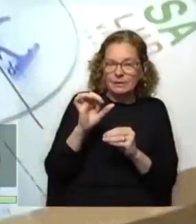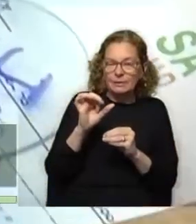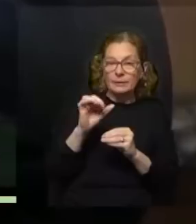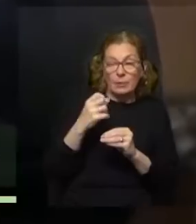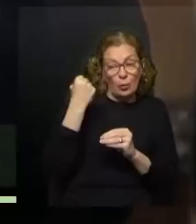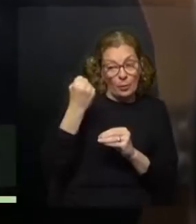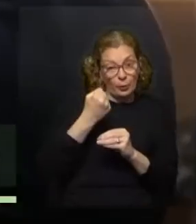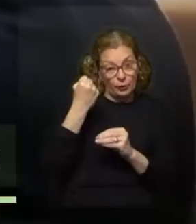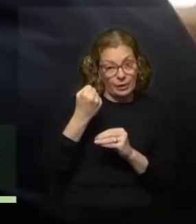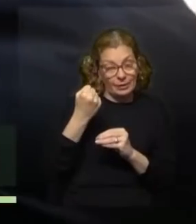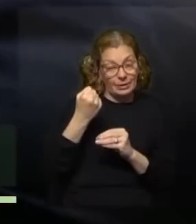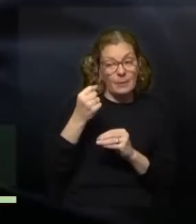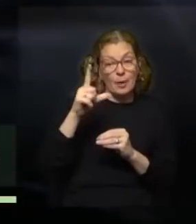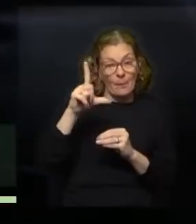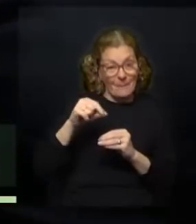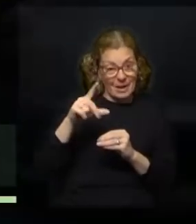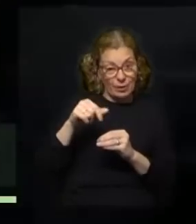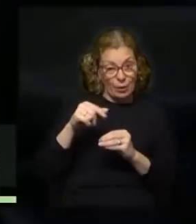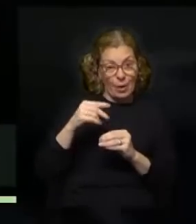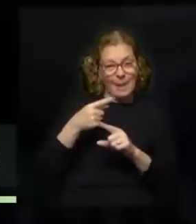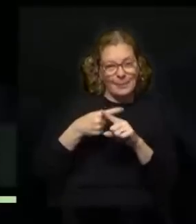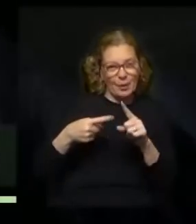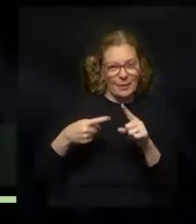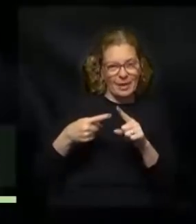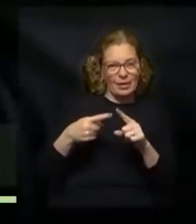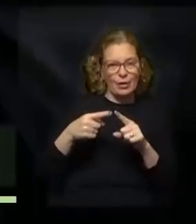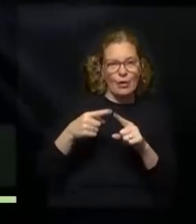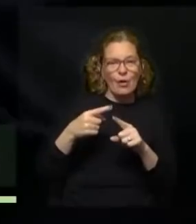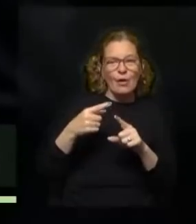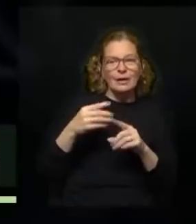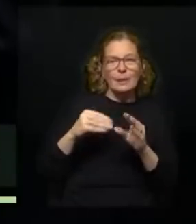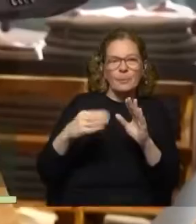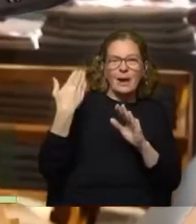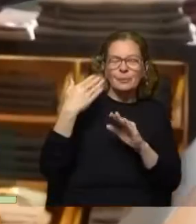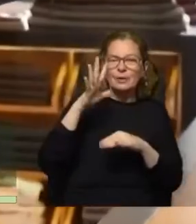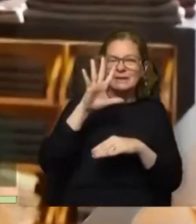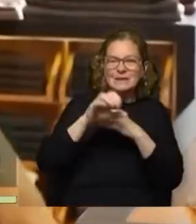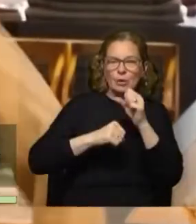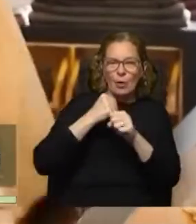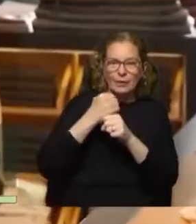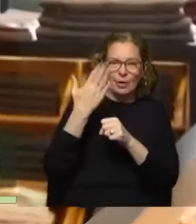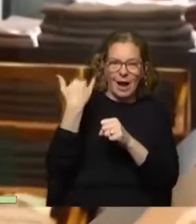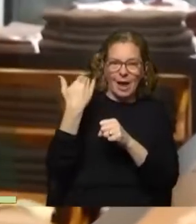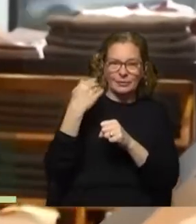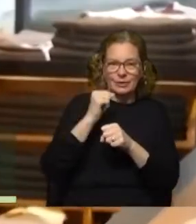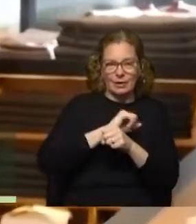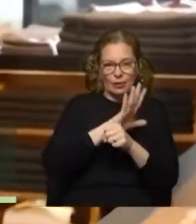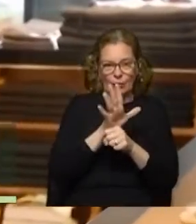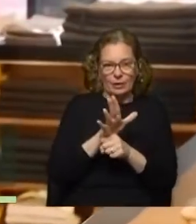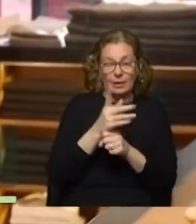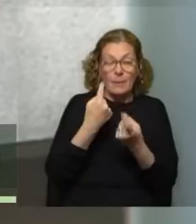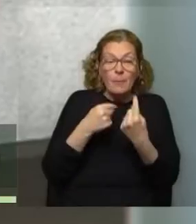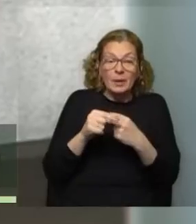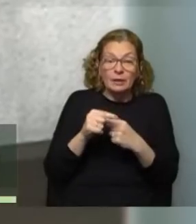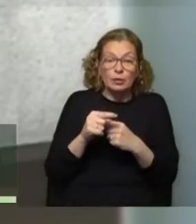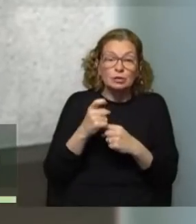significativamente menor al promedio de personas en seguro de paro registradas en los cinco años previos a la pandemia sin